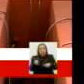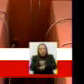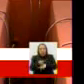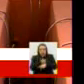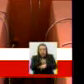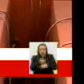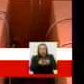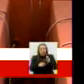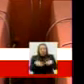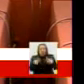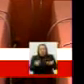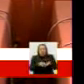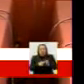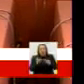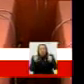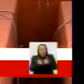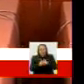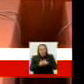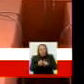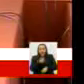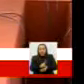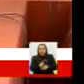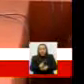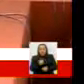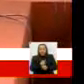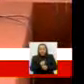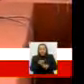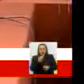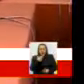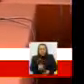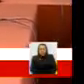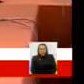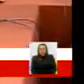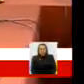asesores que puedan hacer que el grupo parlamentario se desarrolle y funcione mucho mejor.